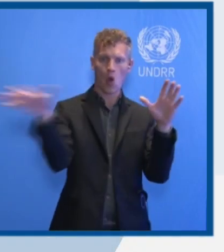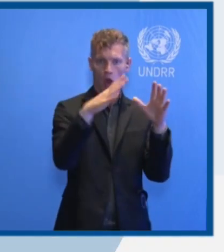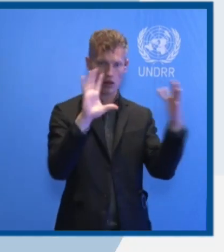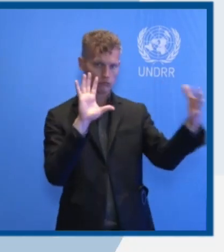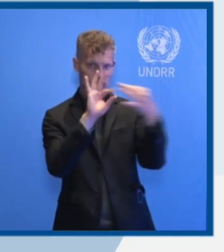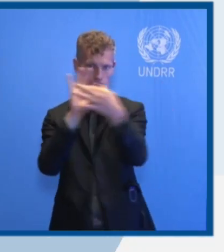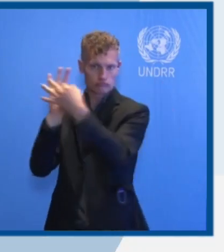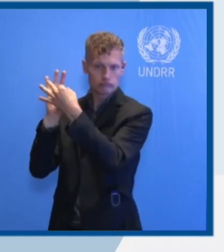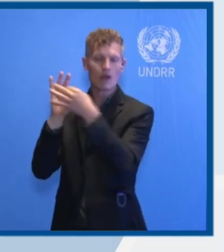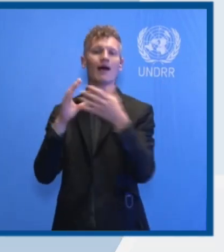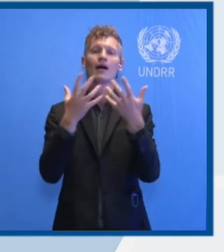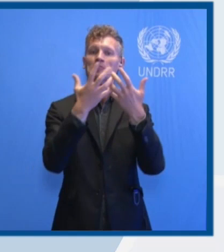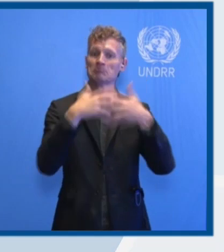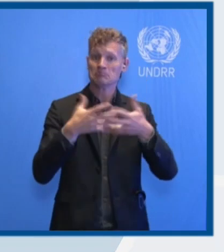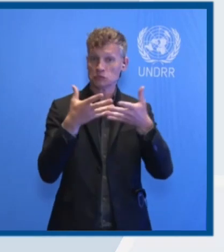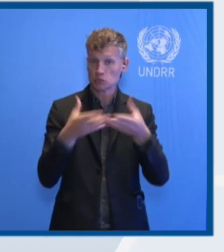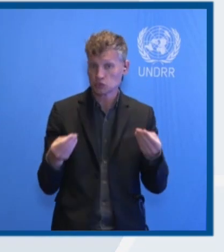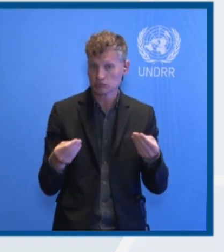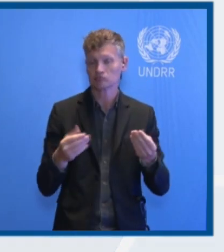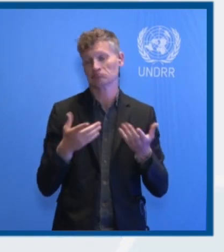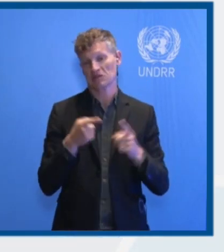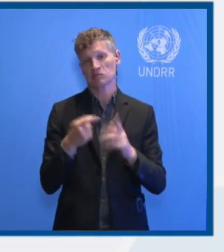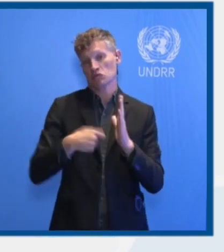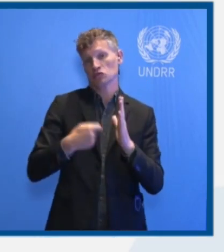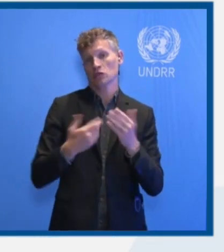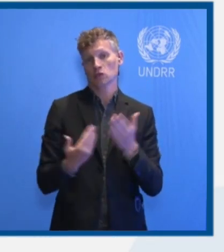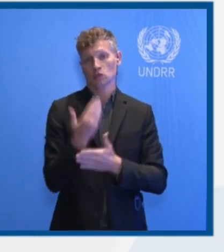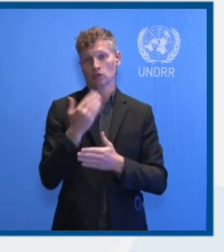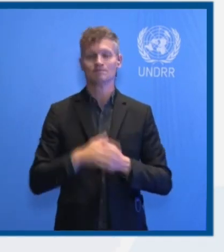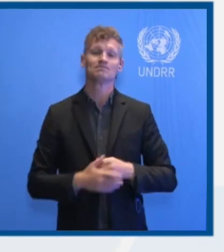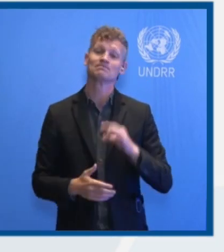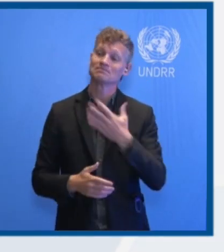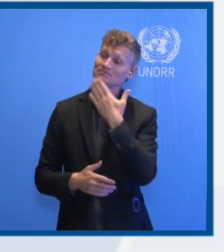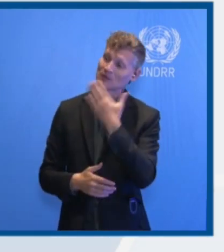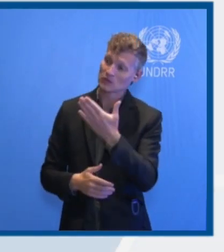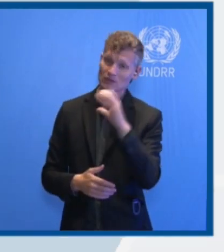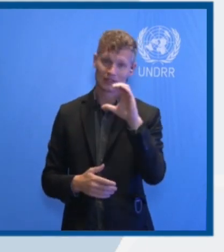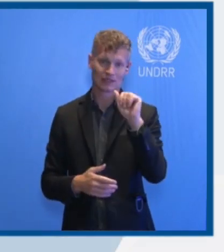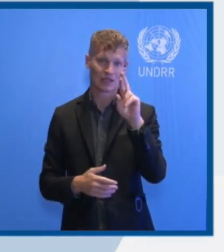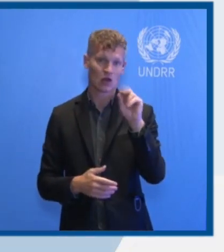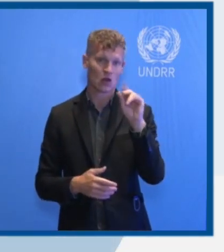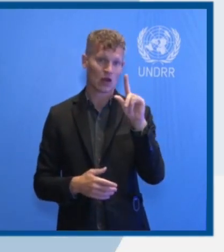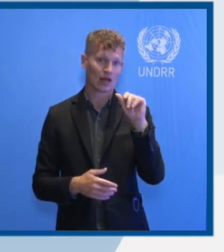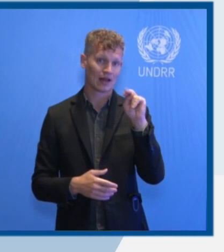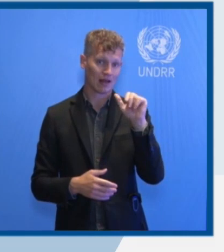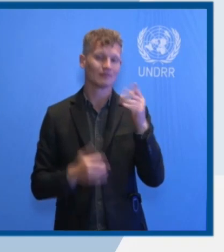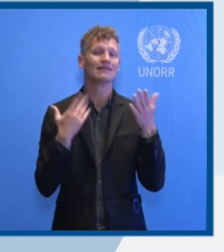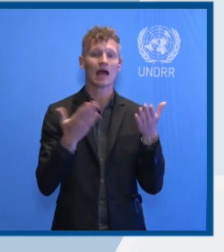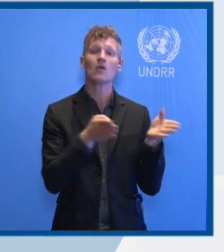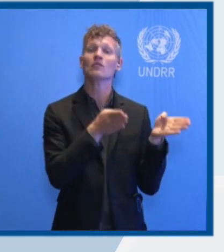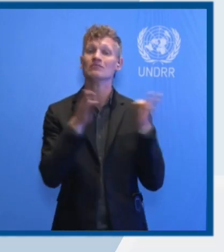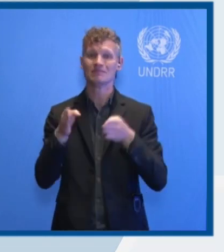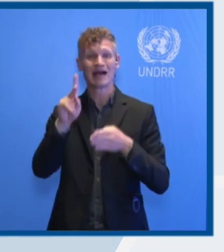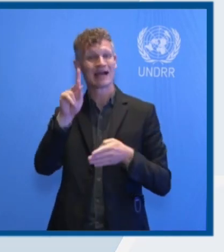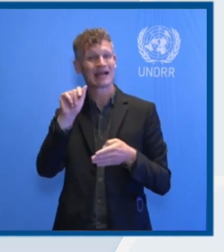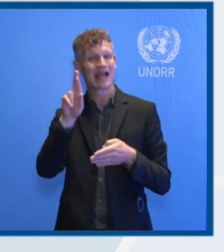Thank you very much, Carolina. I would want to invite Ms. Karina to also respond to the